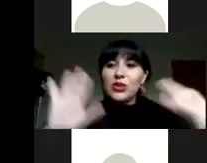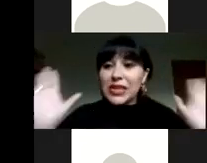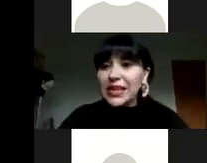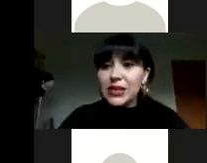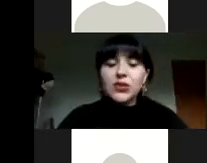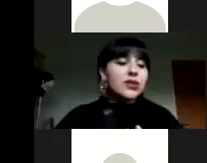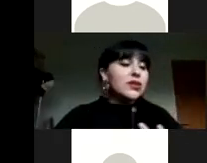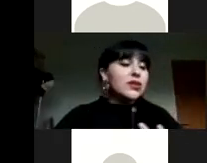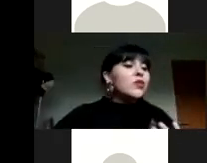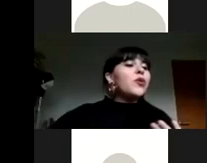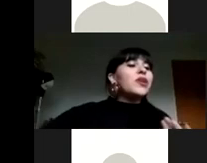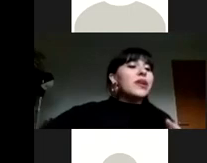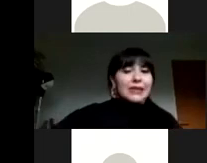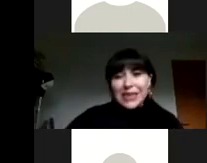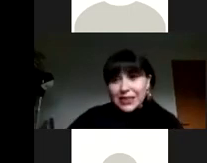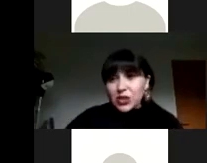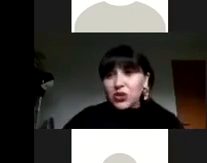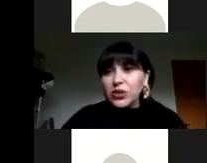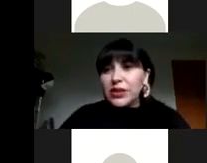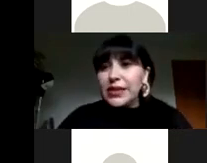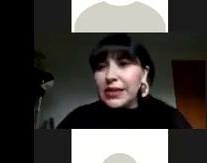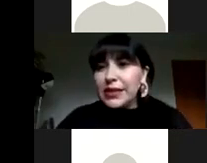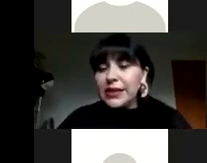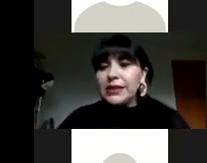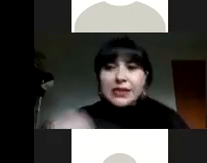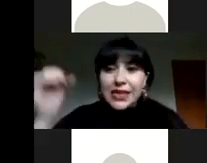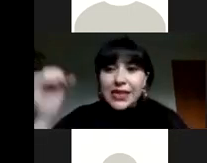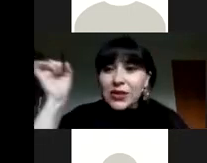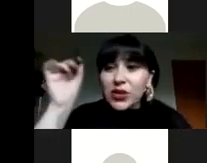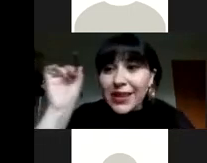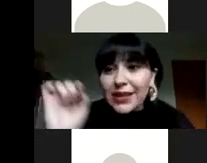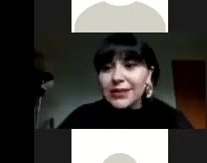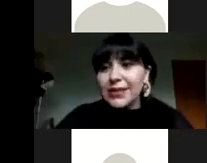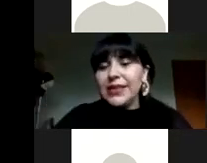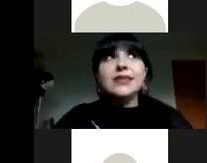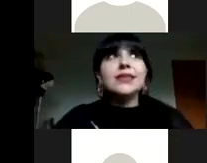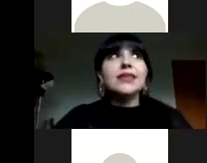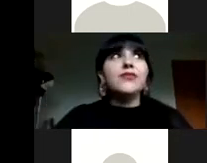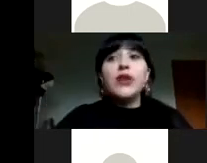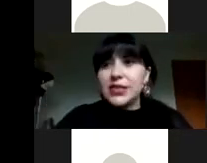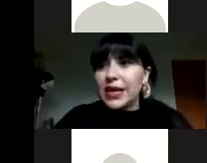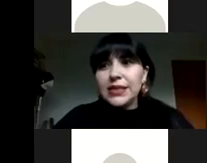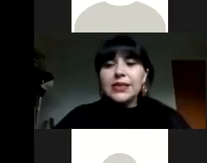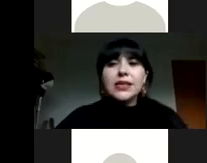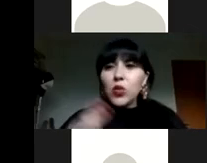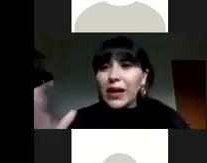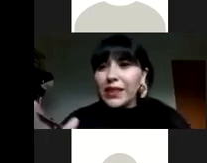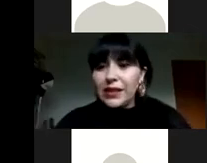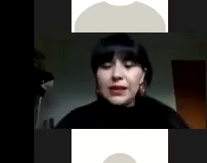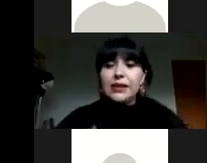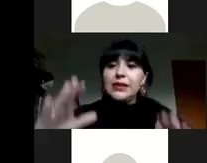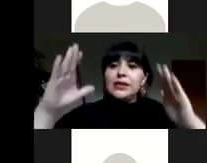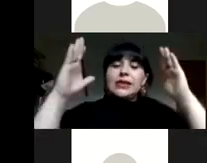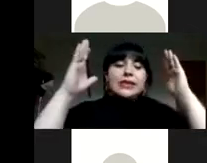quiero cerrar esto un poco repasando, dejando ideas, fuerza. Recuerden,